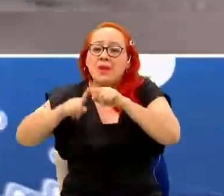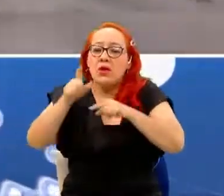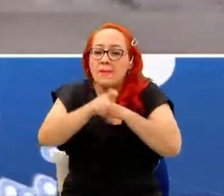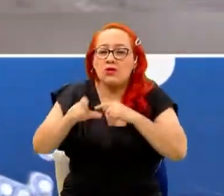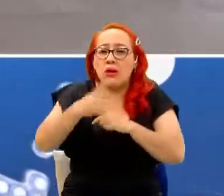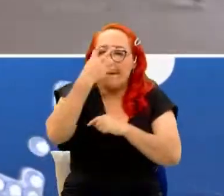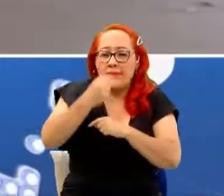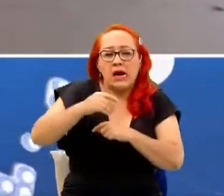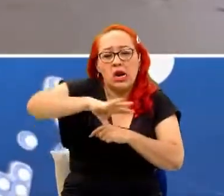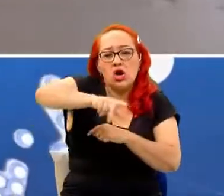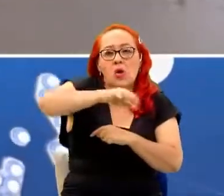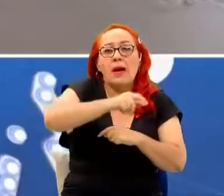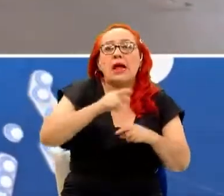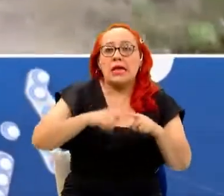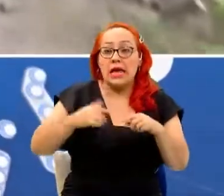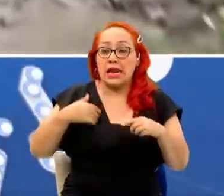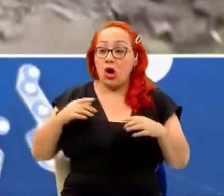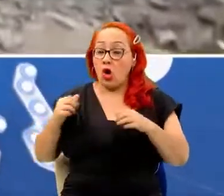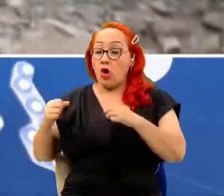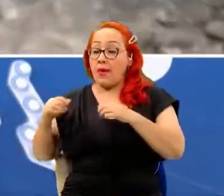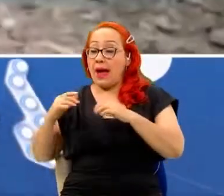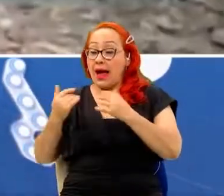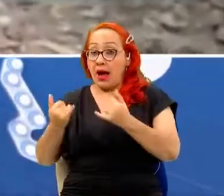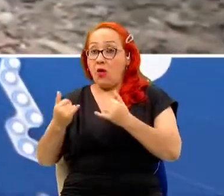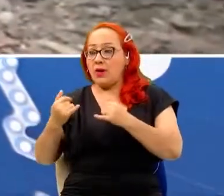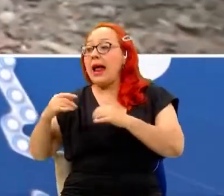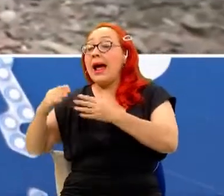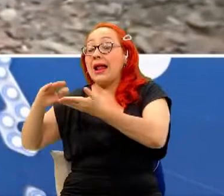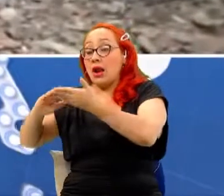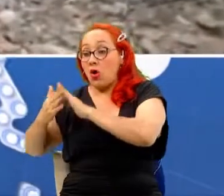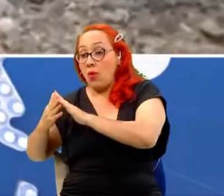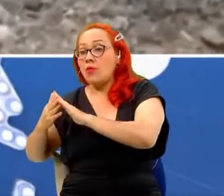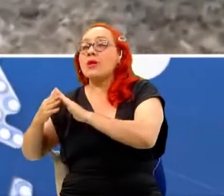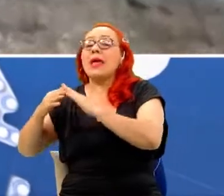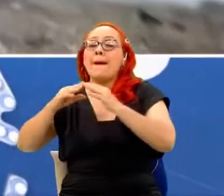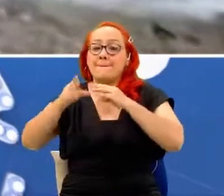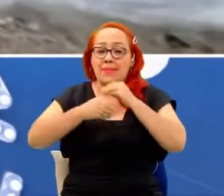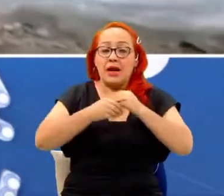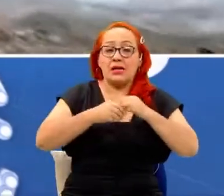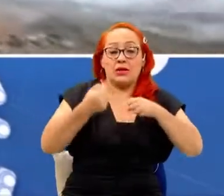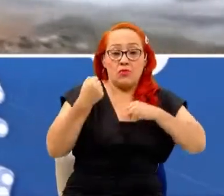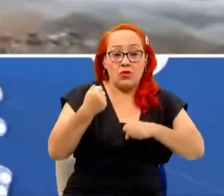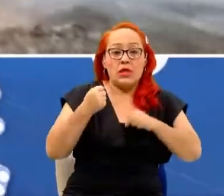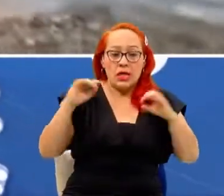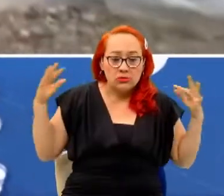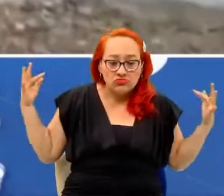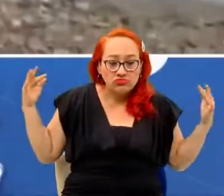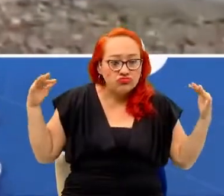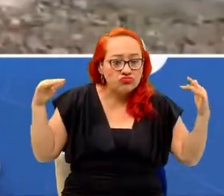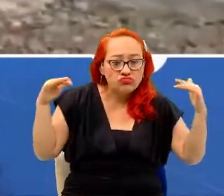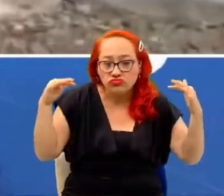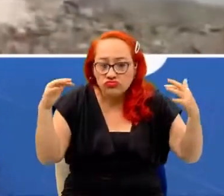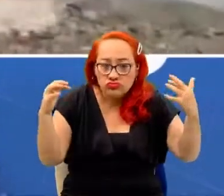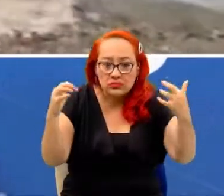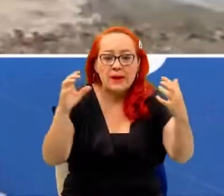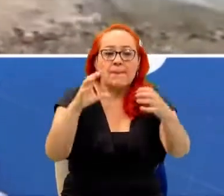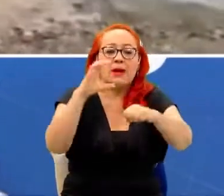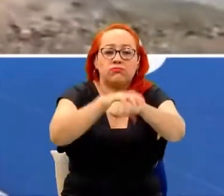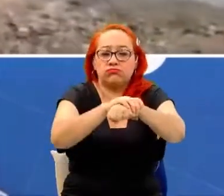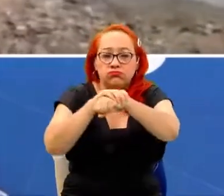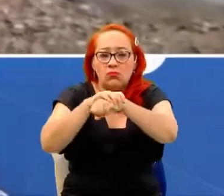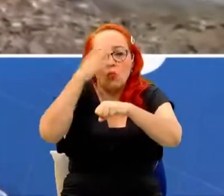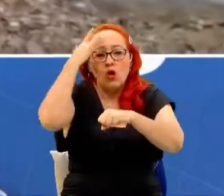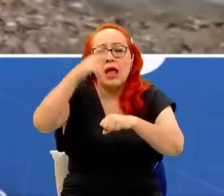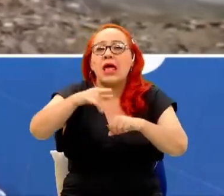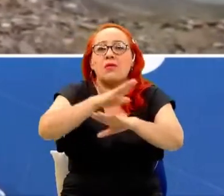cerrarle la brecha y ponerlos a disposición de la fiscalía general o de las autoridades competentes a las que corresponda está básicamente la